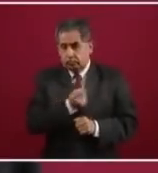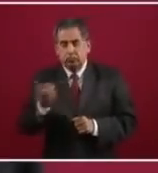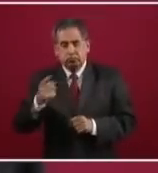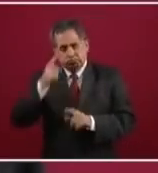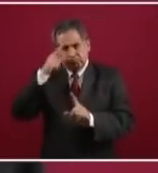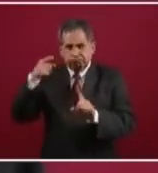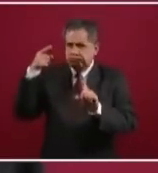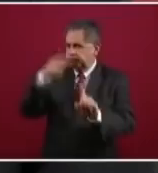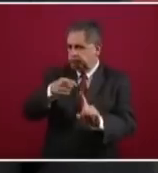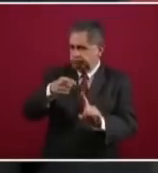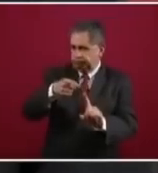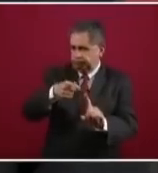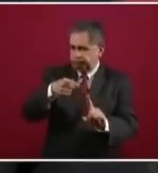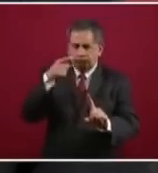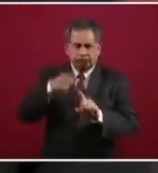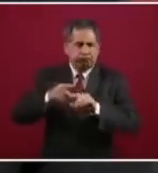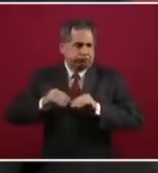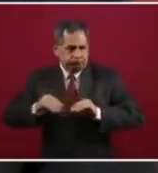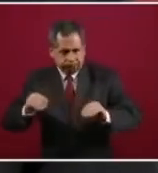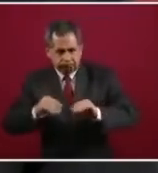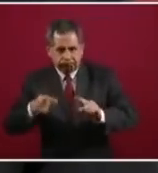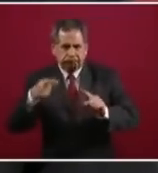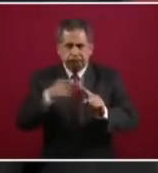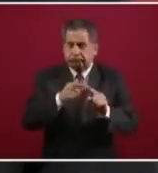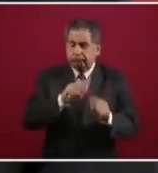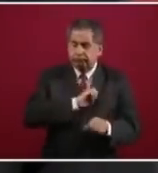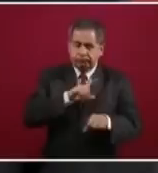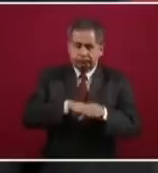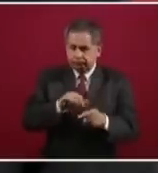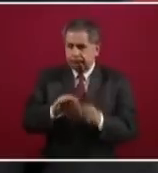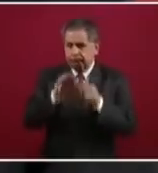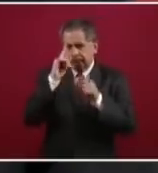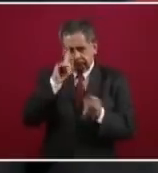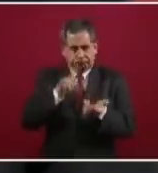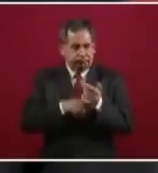misión, hay un operativo especial para